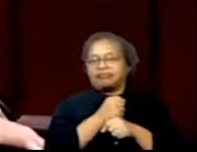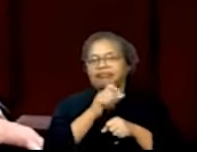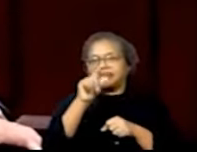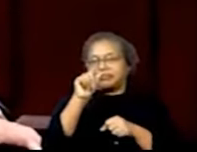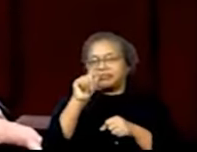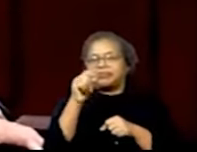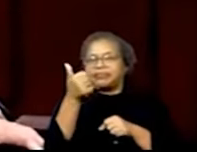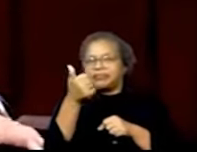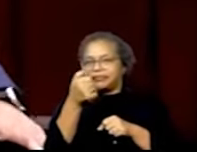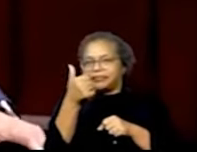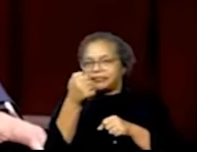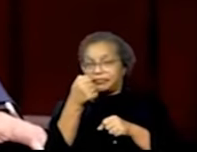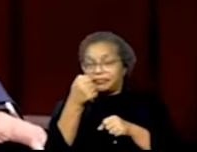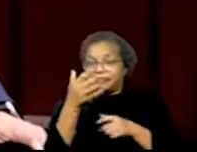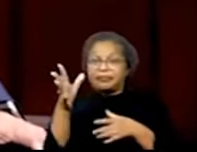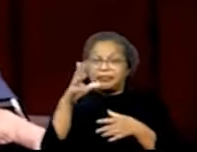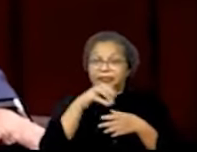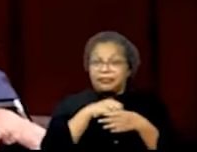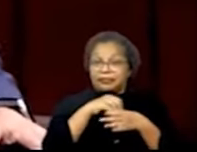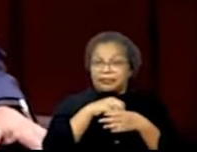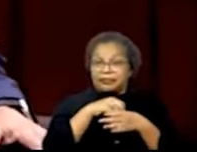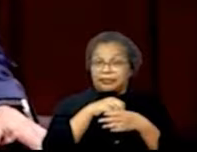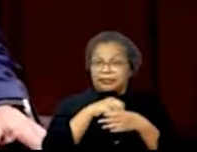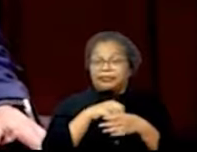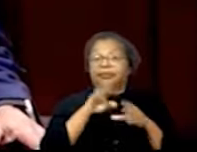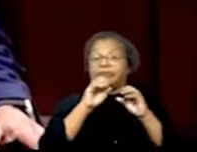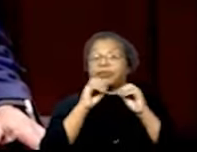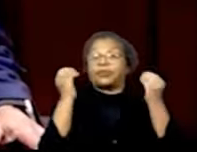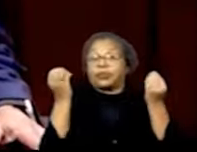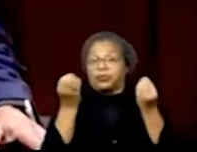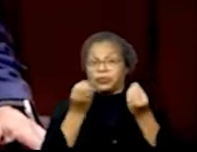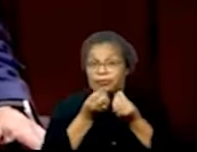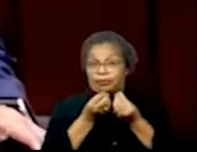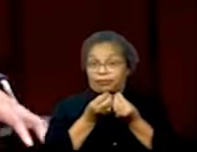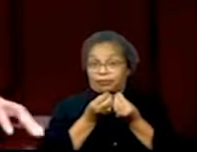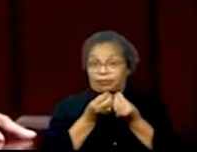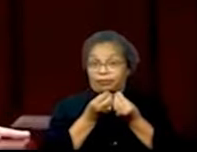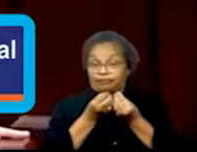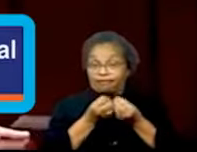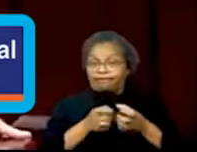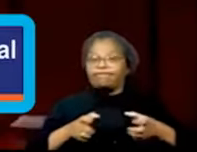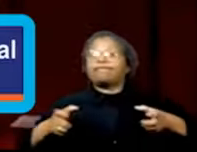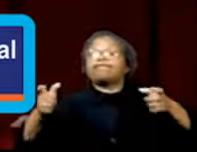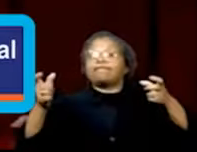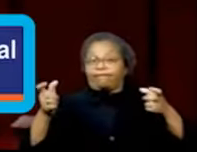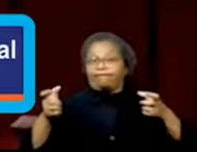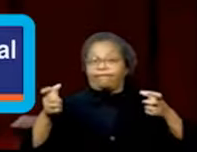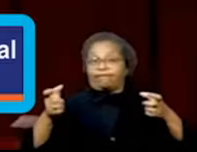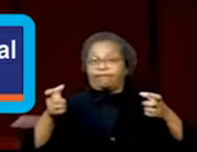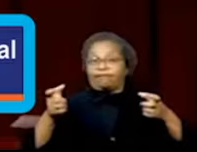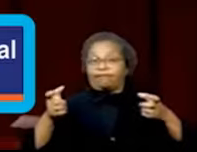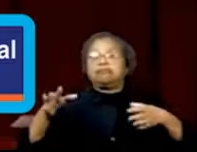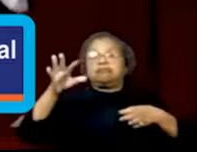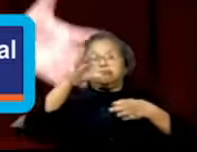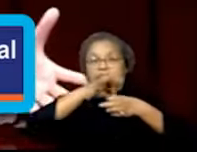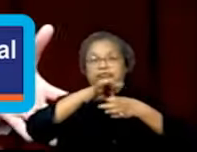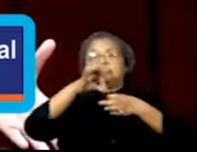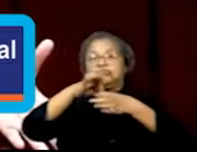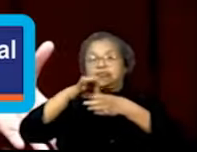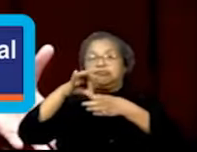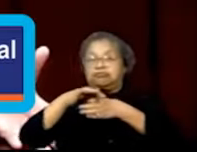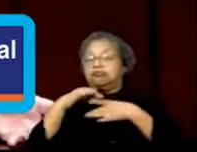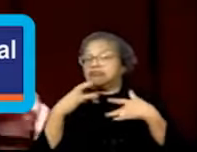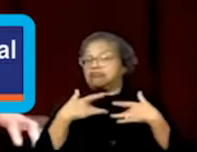votación mayoritaria de las organizaciones a favor del dos periodos y nunca más, que es el que está vigente y el que hoy se quiere